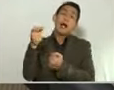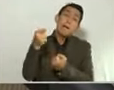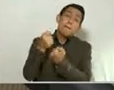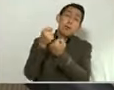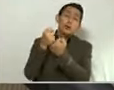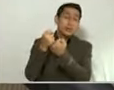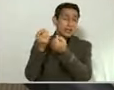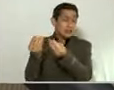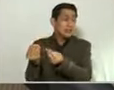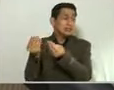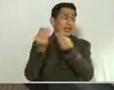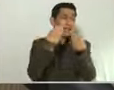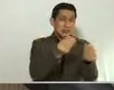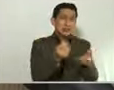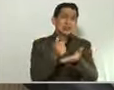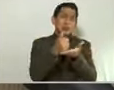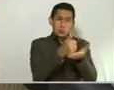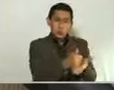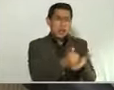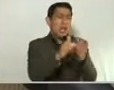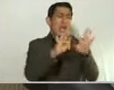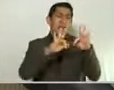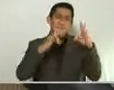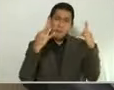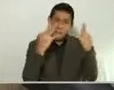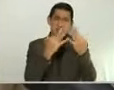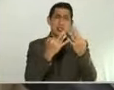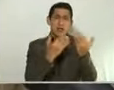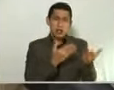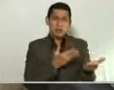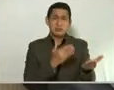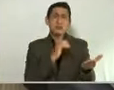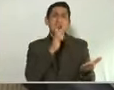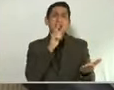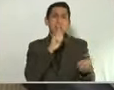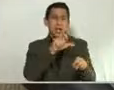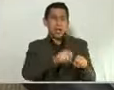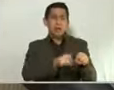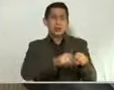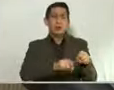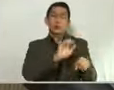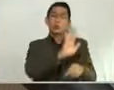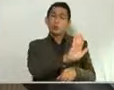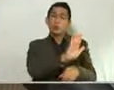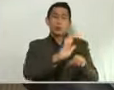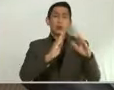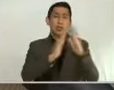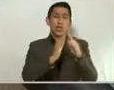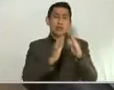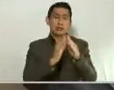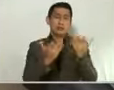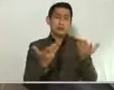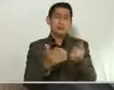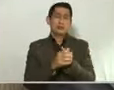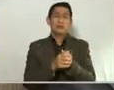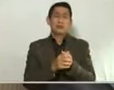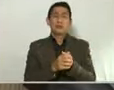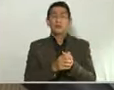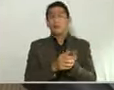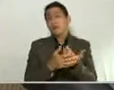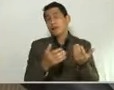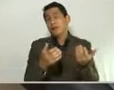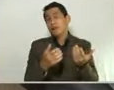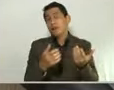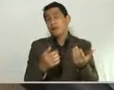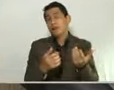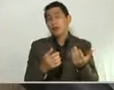plato, la cama, el colchón, la refrigeradora, la cocina, todo, para la familia que decidieron ir para allá. Los otros no decidieron ir